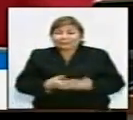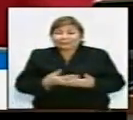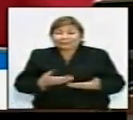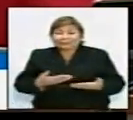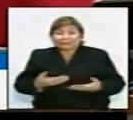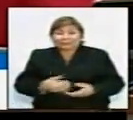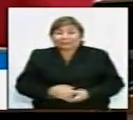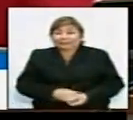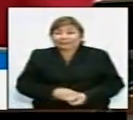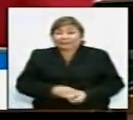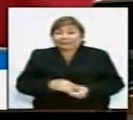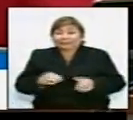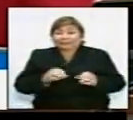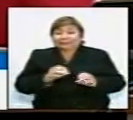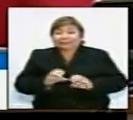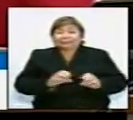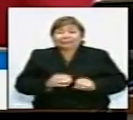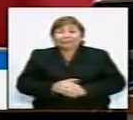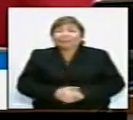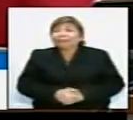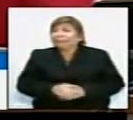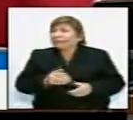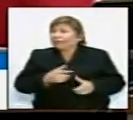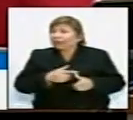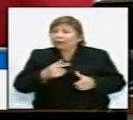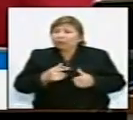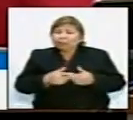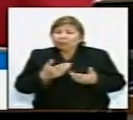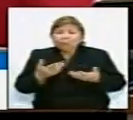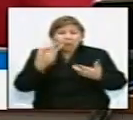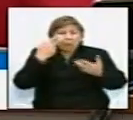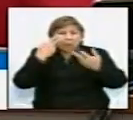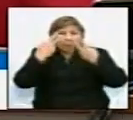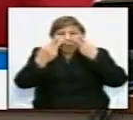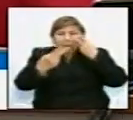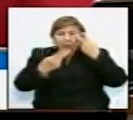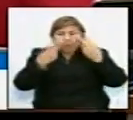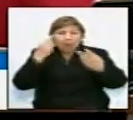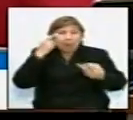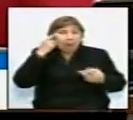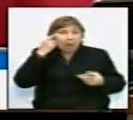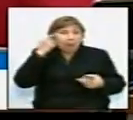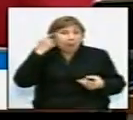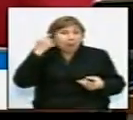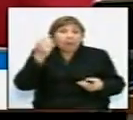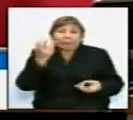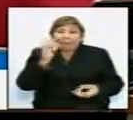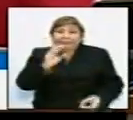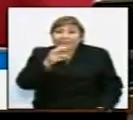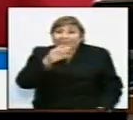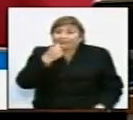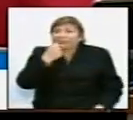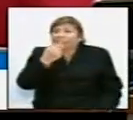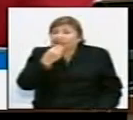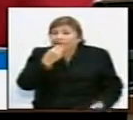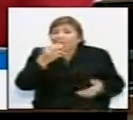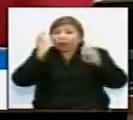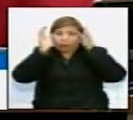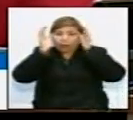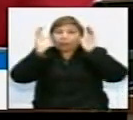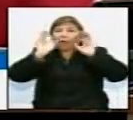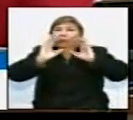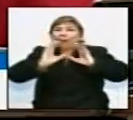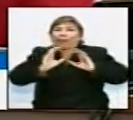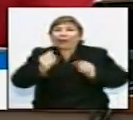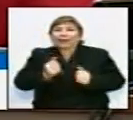recursos, no lo hacemos. Y entonces la visita a China nos permitió también tener un acuerdo con el gobierno